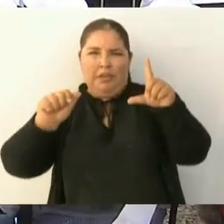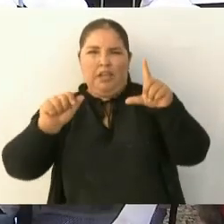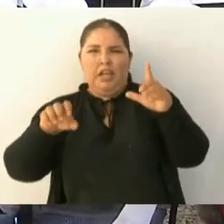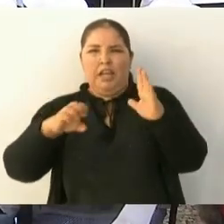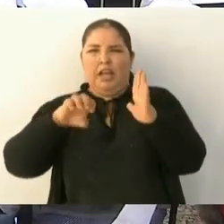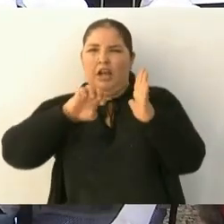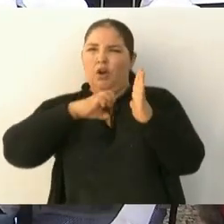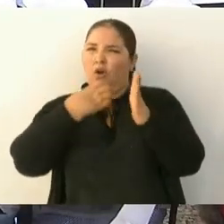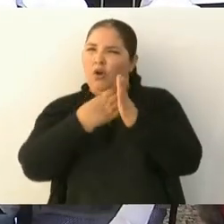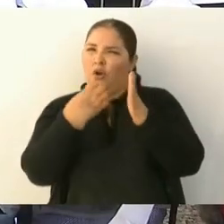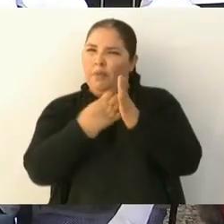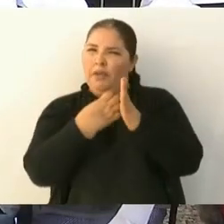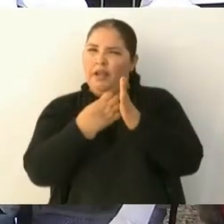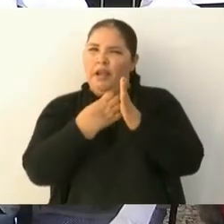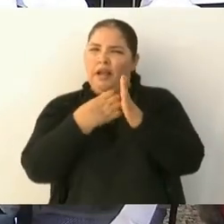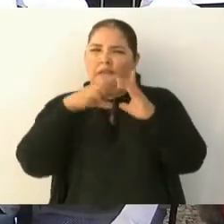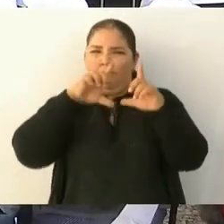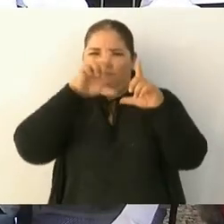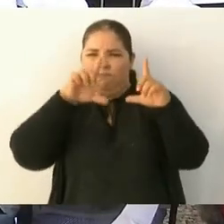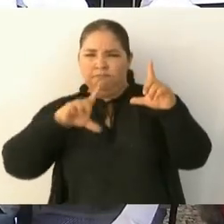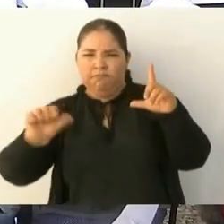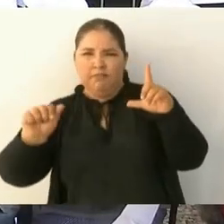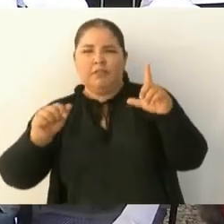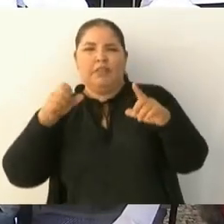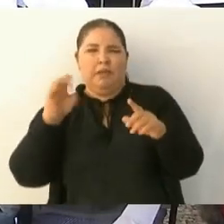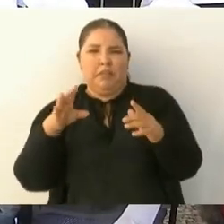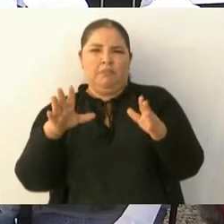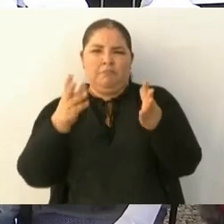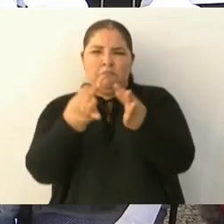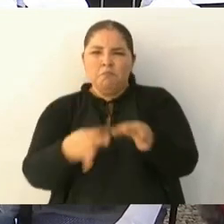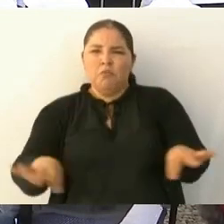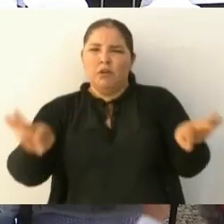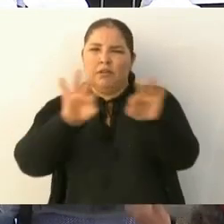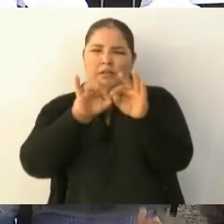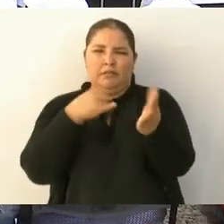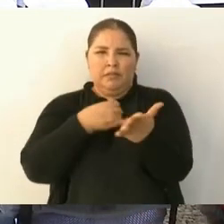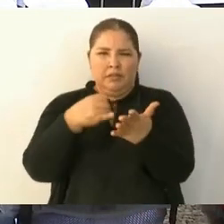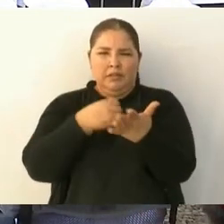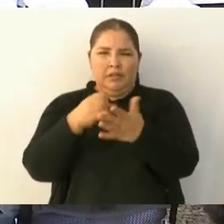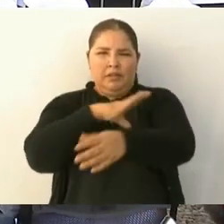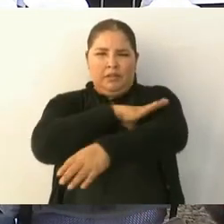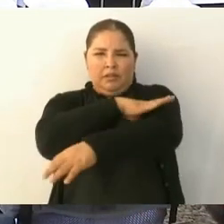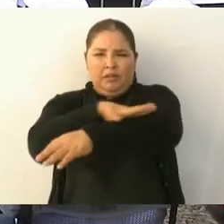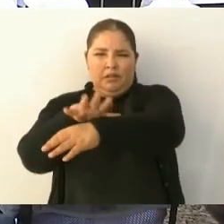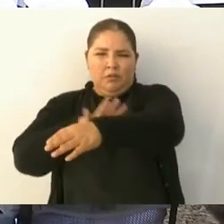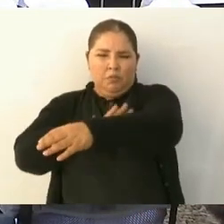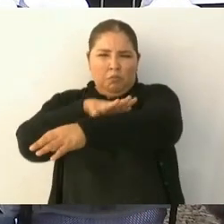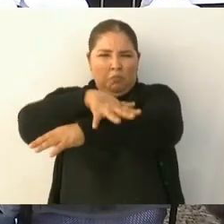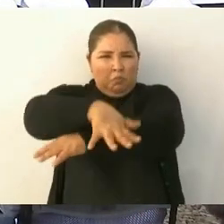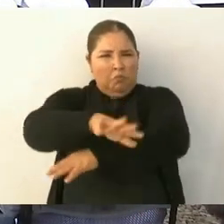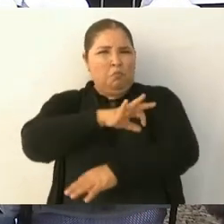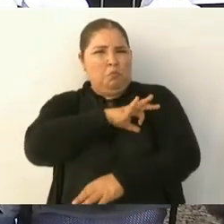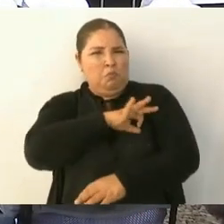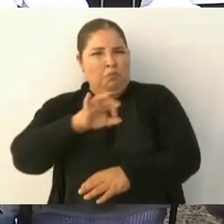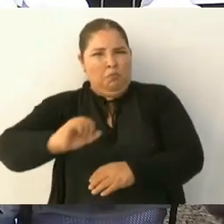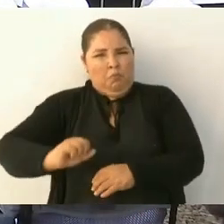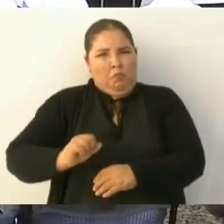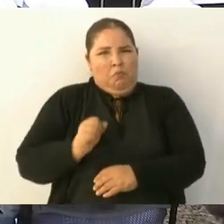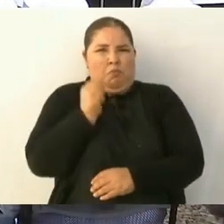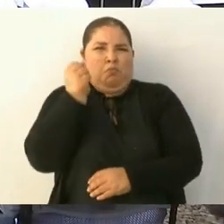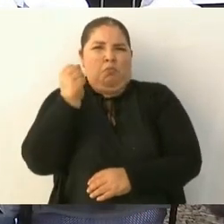región. Además de su impacto en la agricultura, la presa Santa María abrirá nuevas oportunidades de desarrollo,